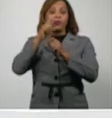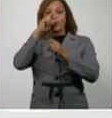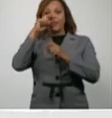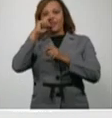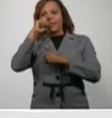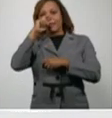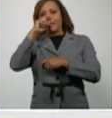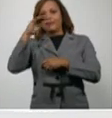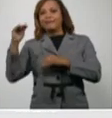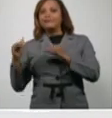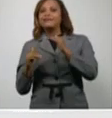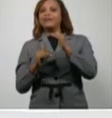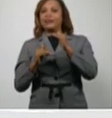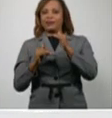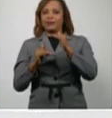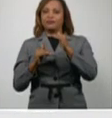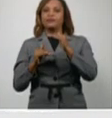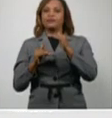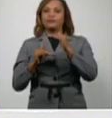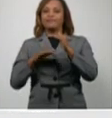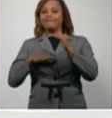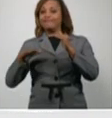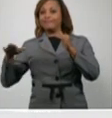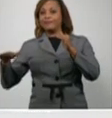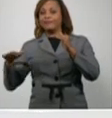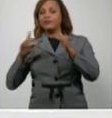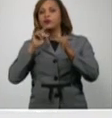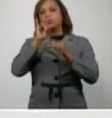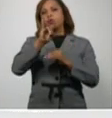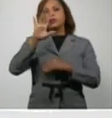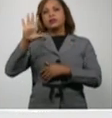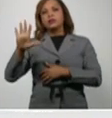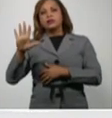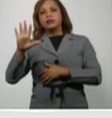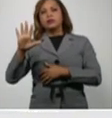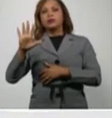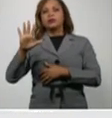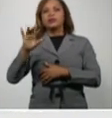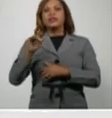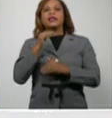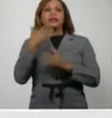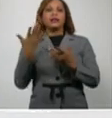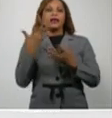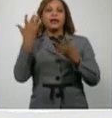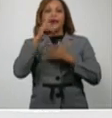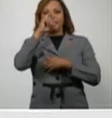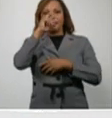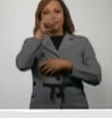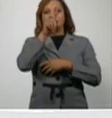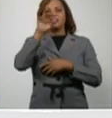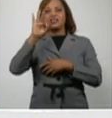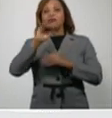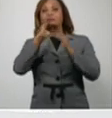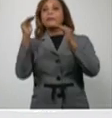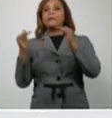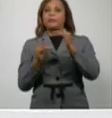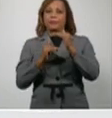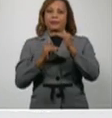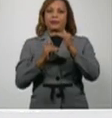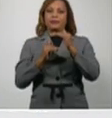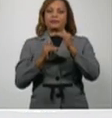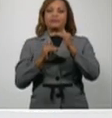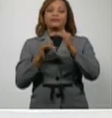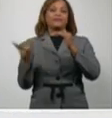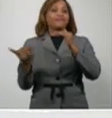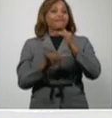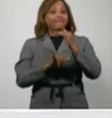pediátricas. Estamos hablando de 95, de 18 años y menos. Y todavía